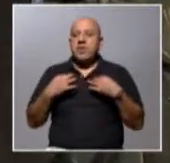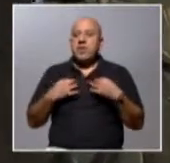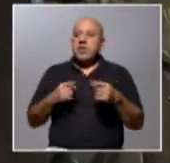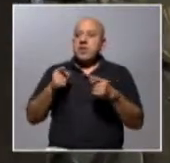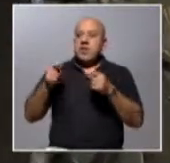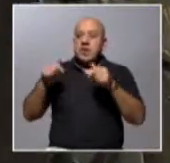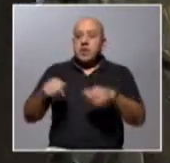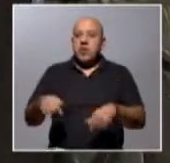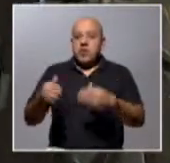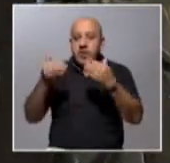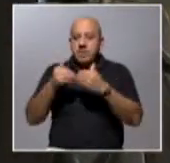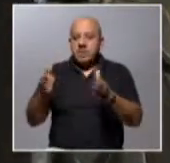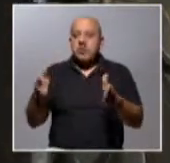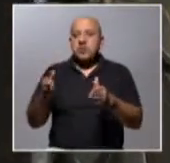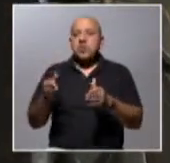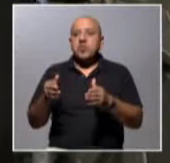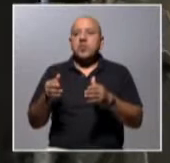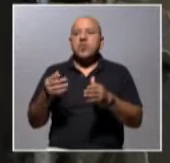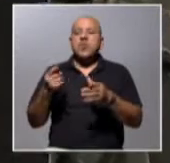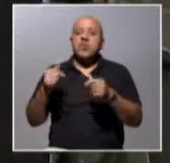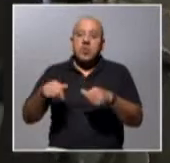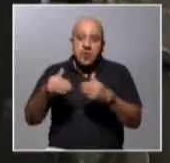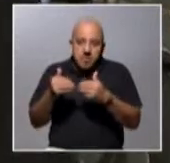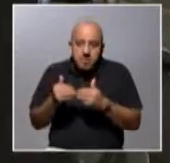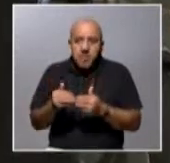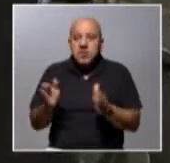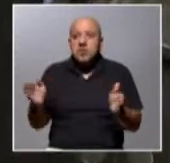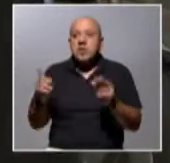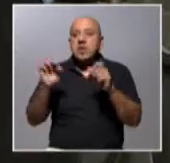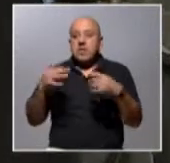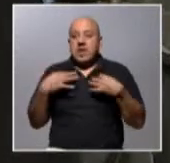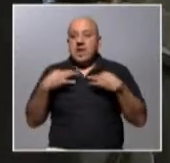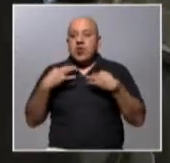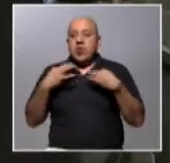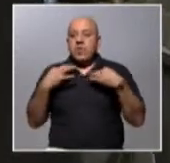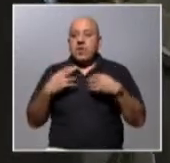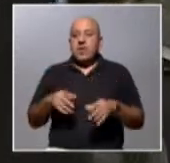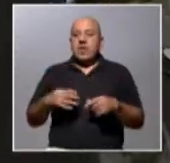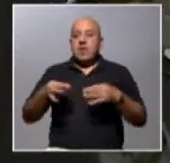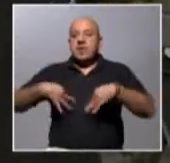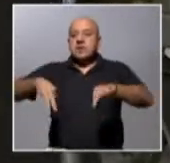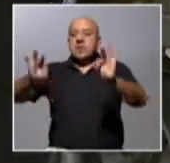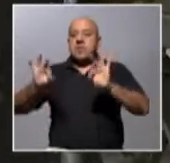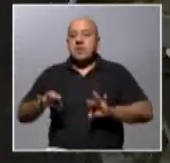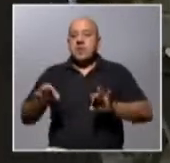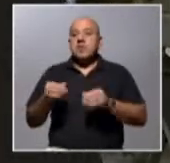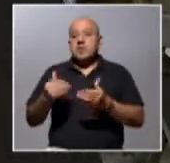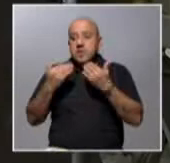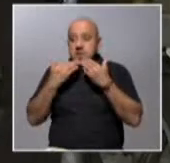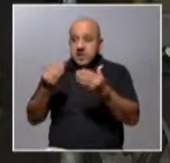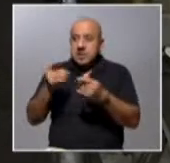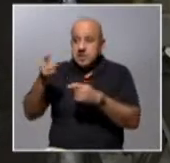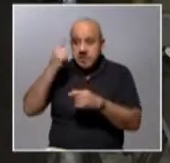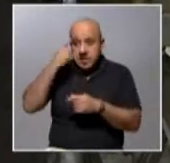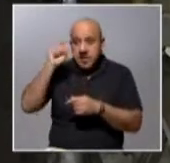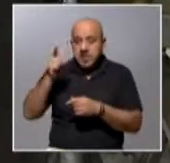merendero, pero, o sea, empezó como una merienda, pero bueno, nada, surgió lo de la ropa y la ropa de cama. Y se sumó eso gracias a esa iniciativa